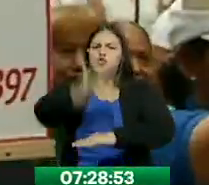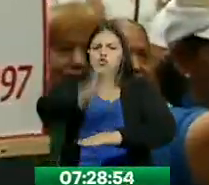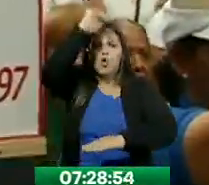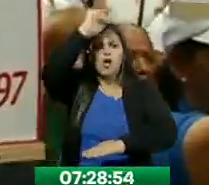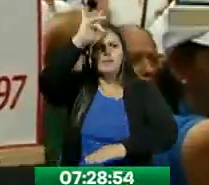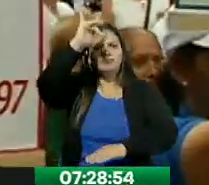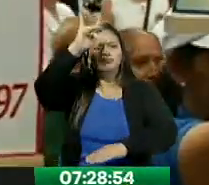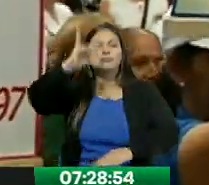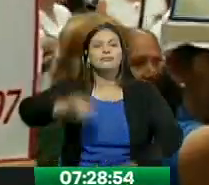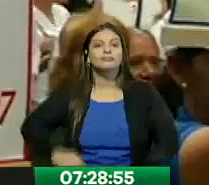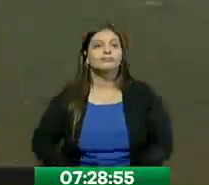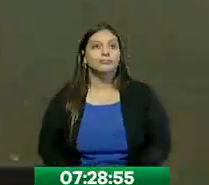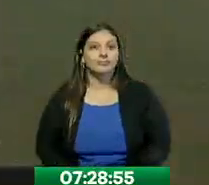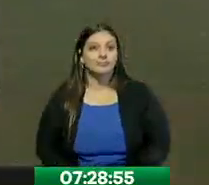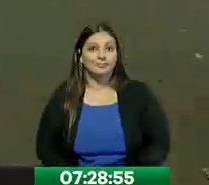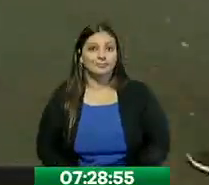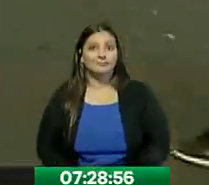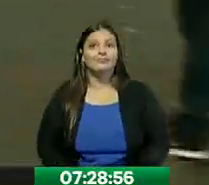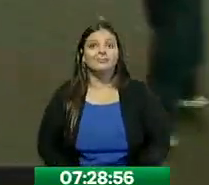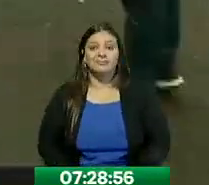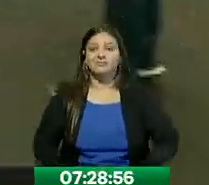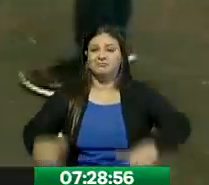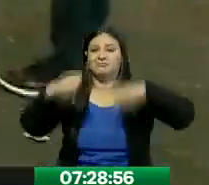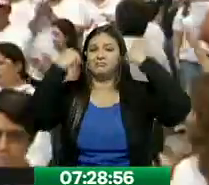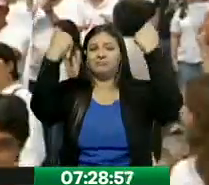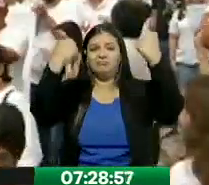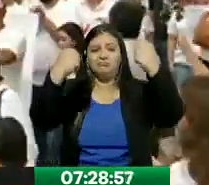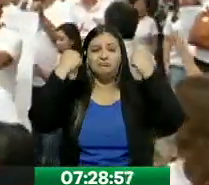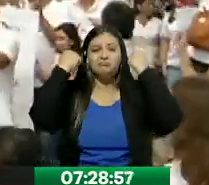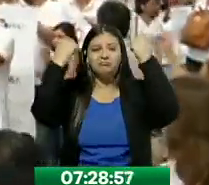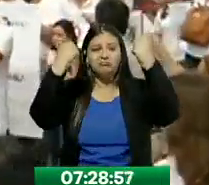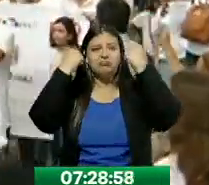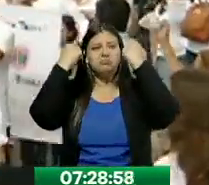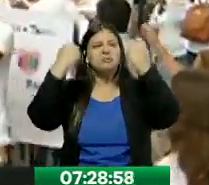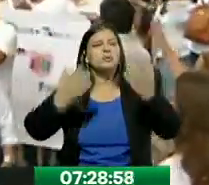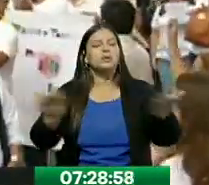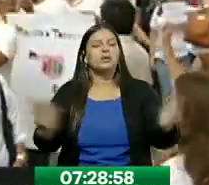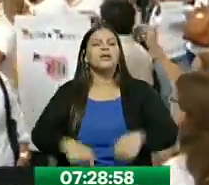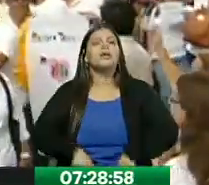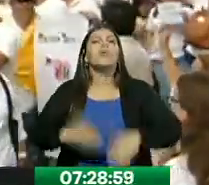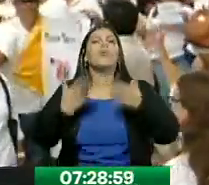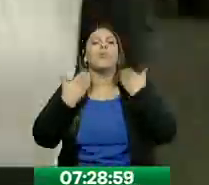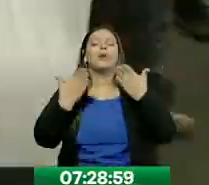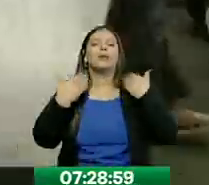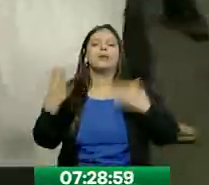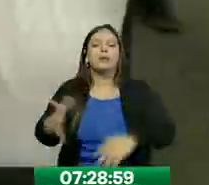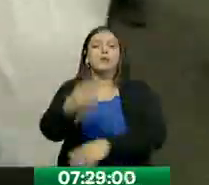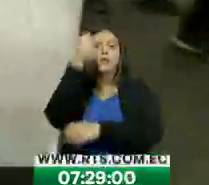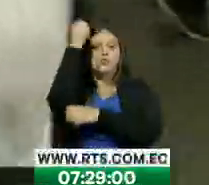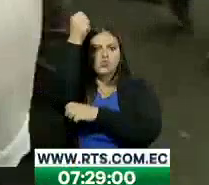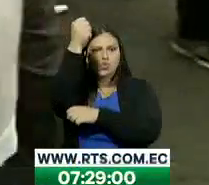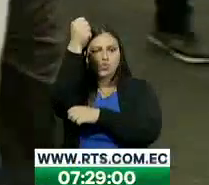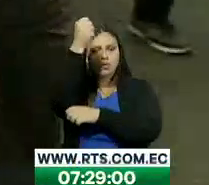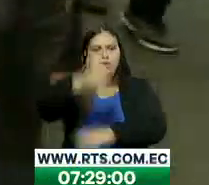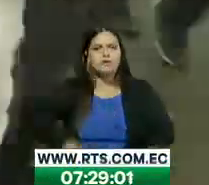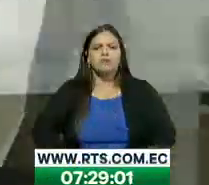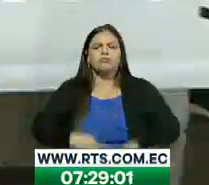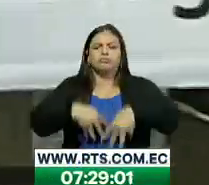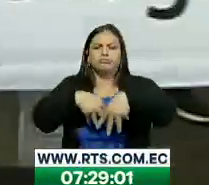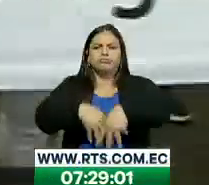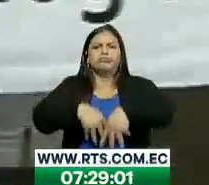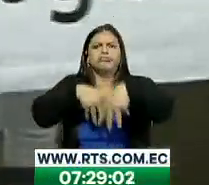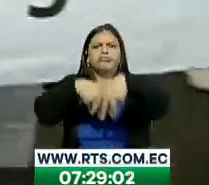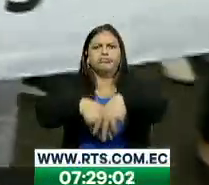Colectivos Provida y por la familia ecuatoriana volvieron a la avenida 9 de octubre para cuestionar lo que ellos han calificado